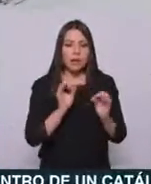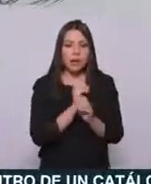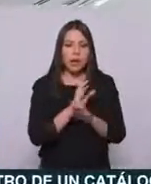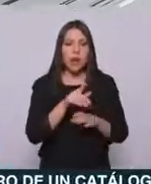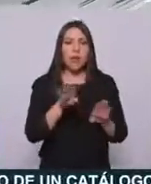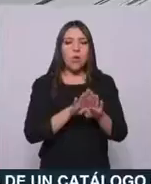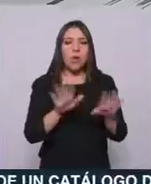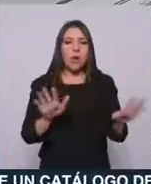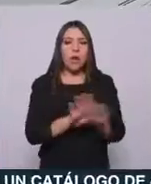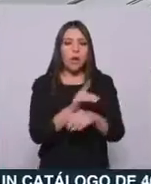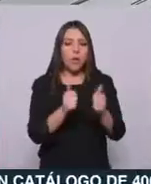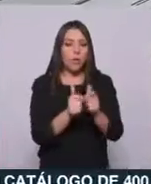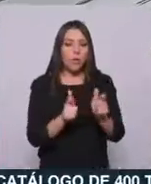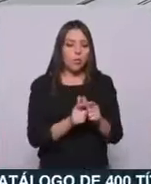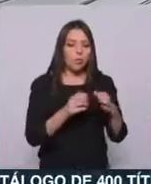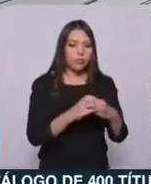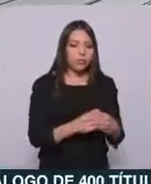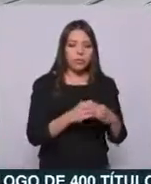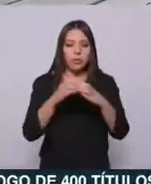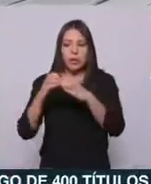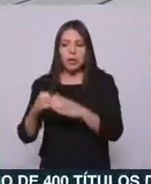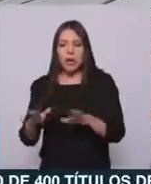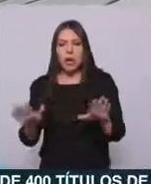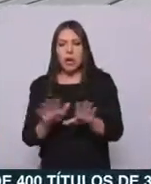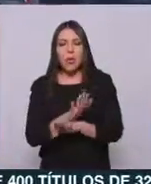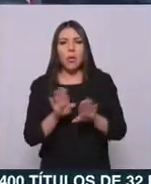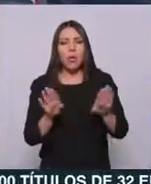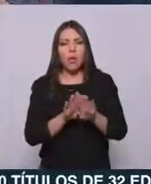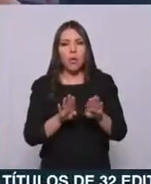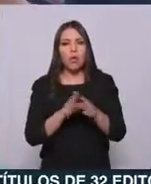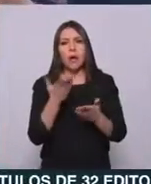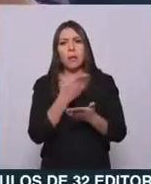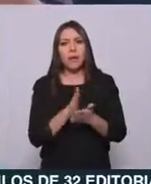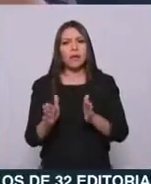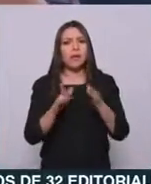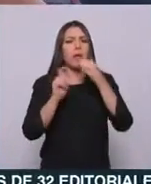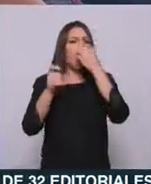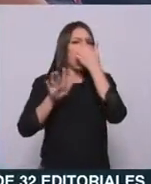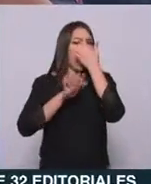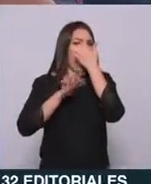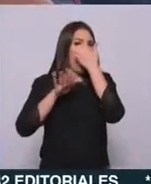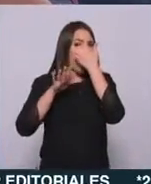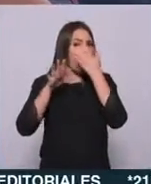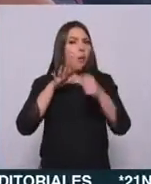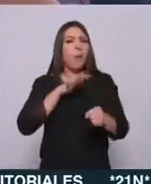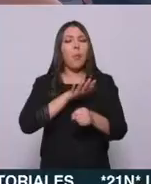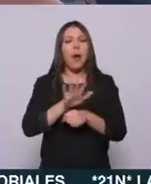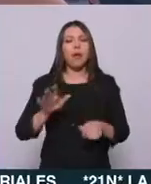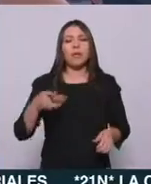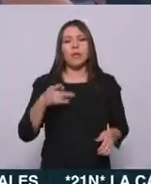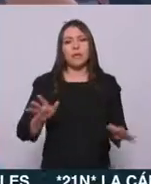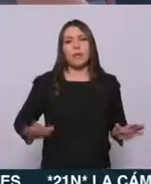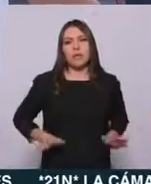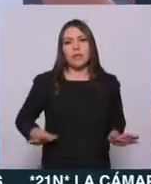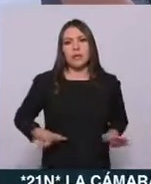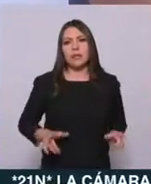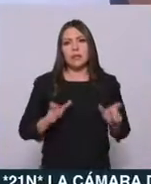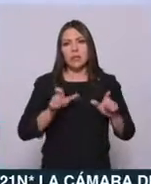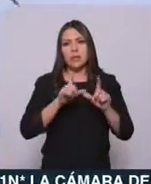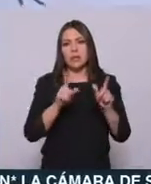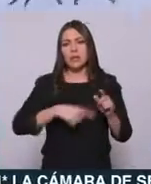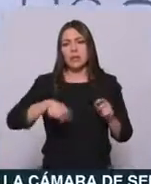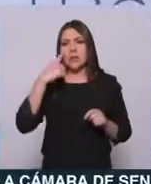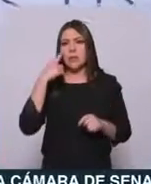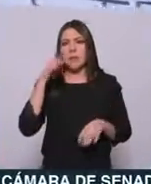otra, 1, y 2, también establece el carácter civil de la Guardia, y la verdad es que lo que hemos visto hasta ahora pues es más militar.